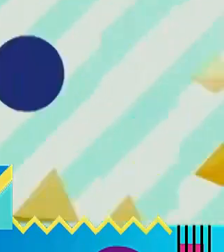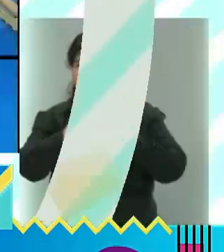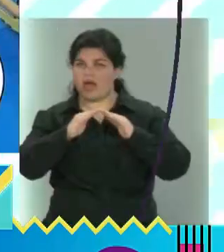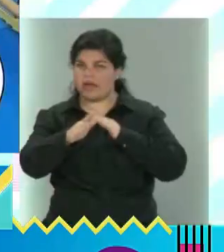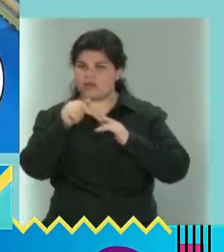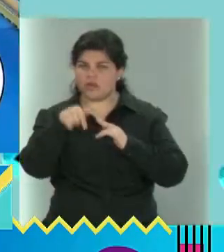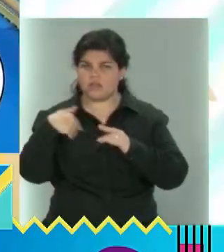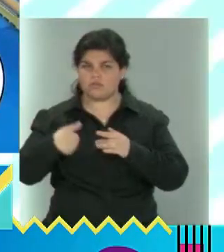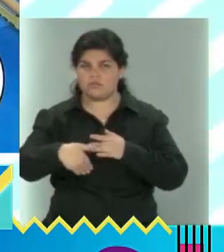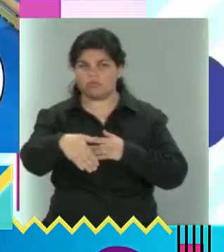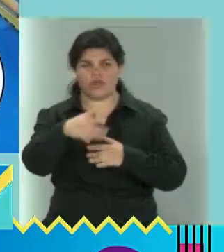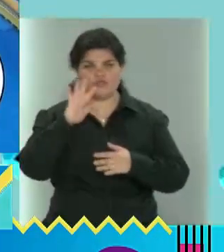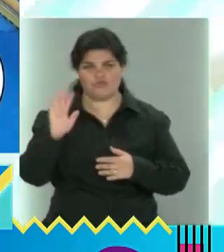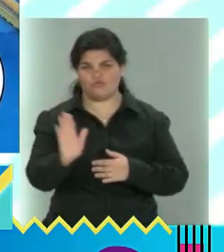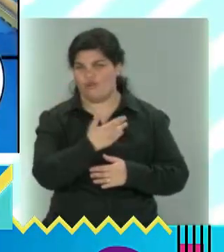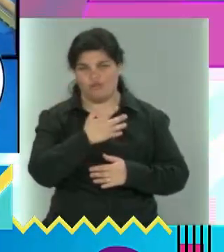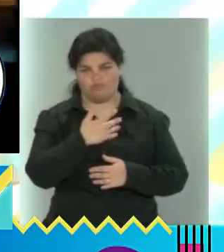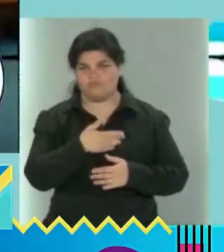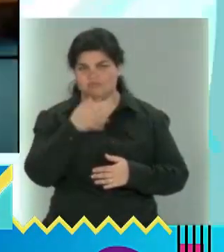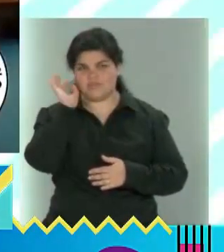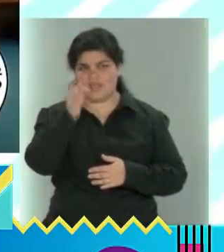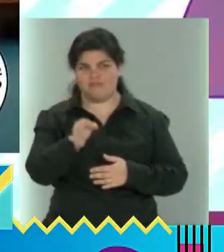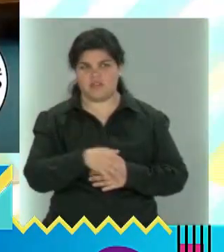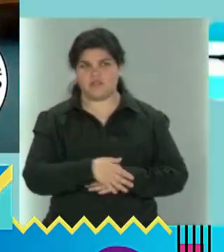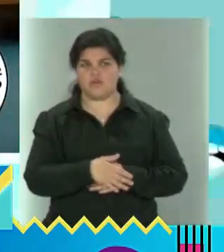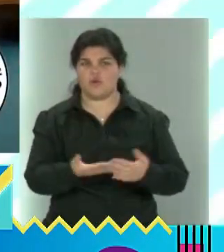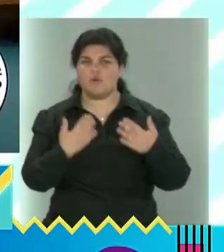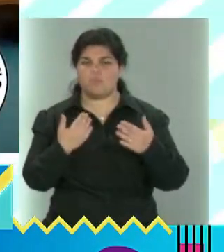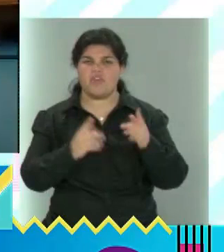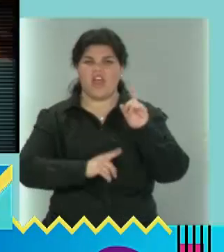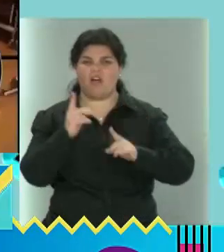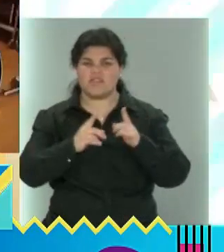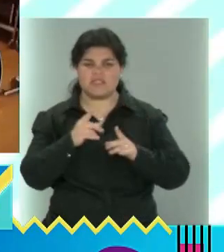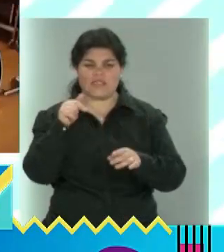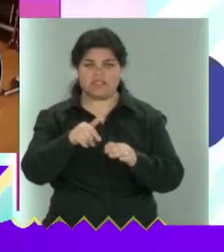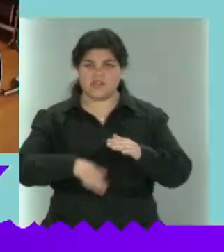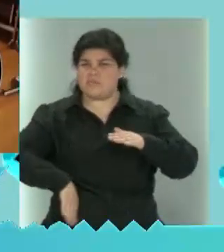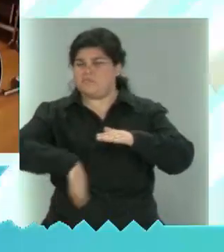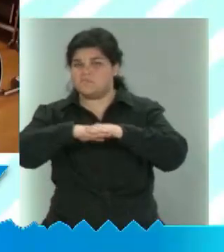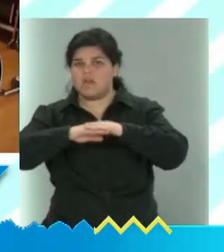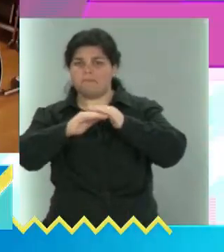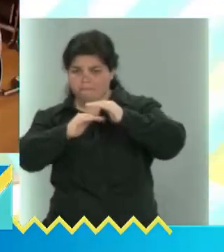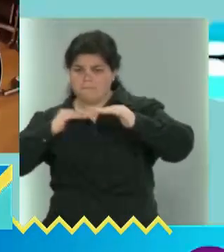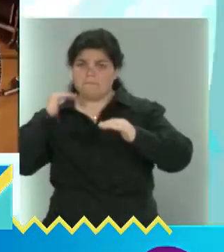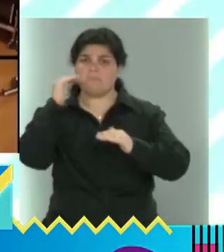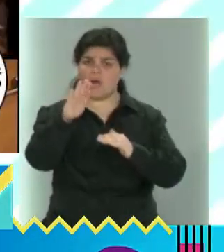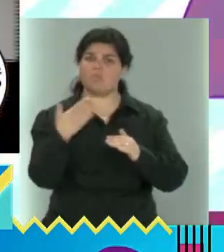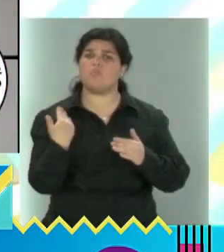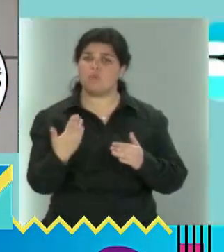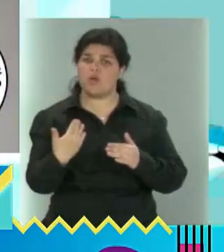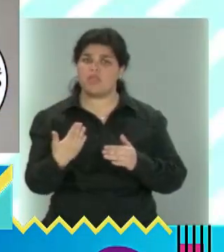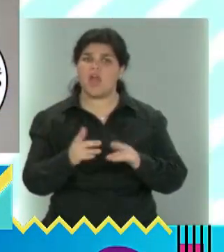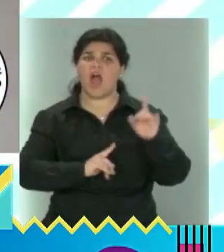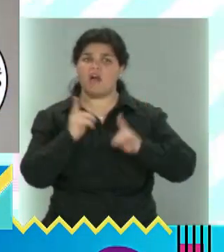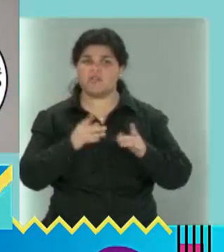vamos a compartir, sí. Que podemos superar lo insuperable en algún punto y que tenemos umbrales o límites que consideramos